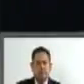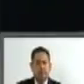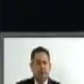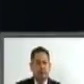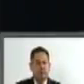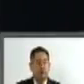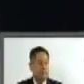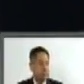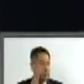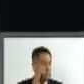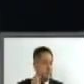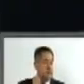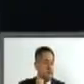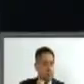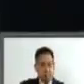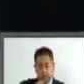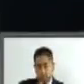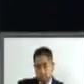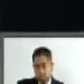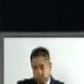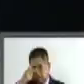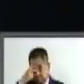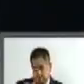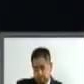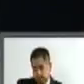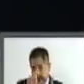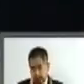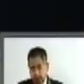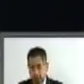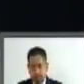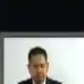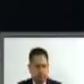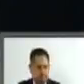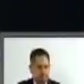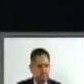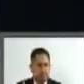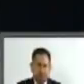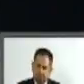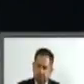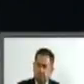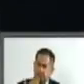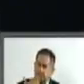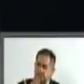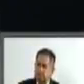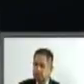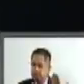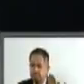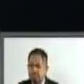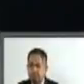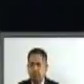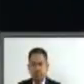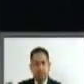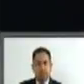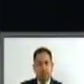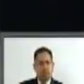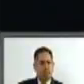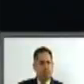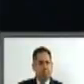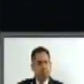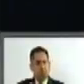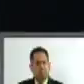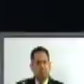Honorable Congreso de la Unión de los Estados Unidos Mexicanos expresa la más cordial bienvenida al distinguido